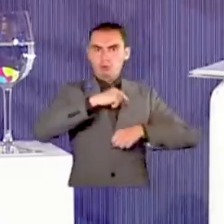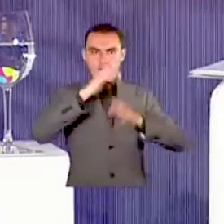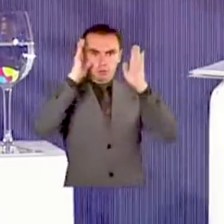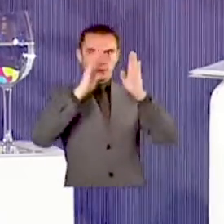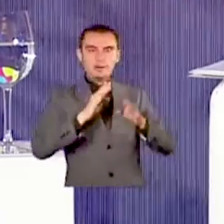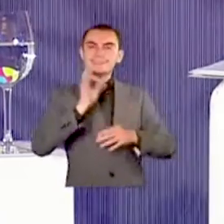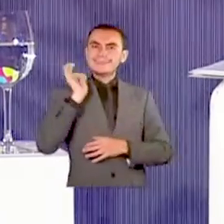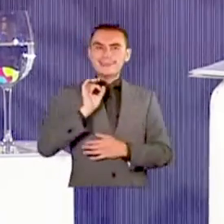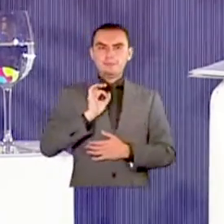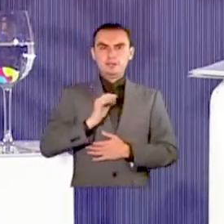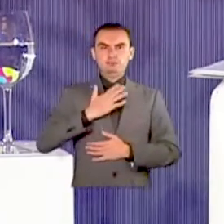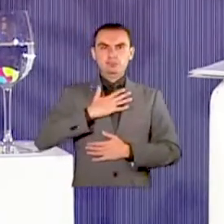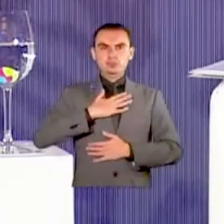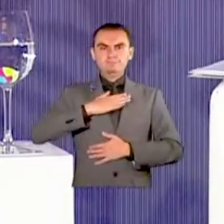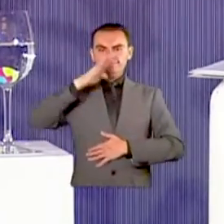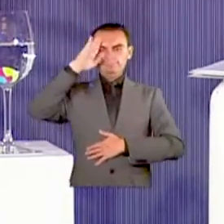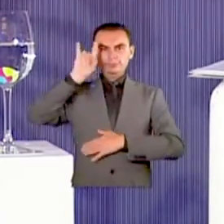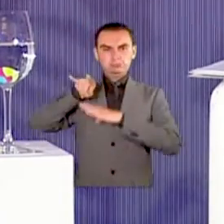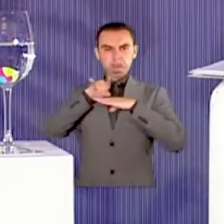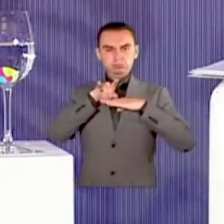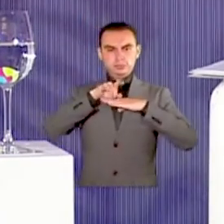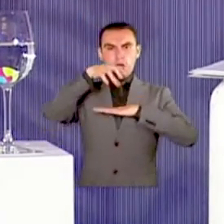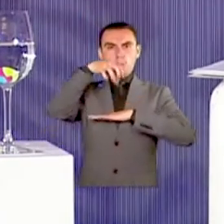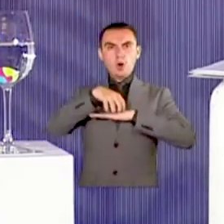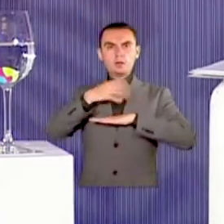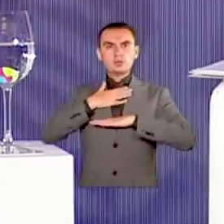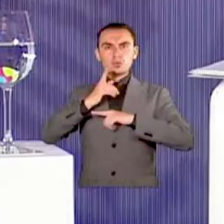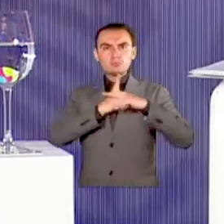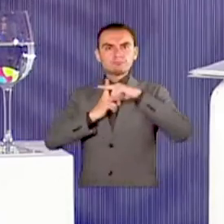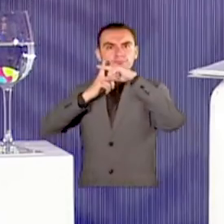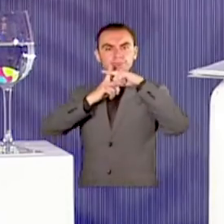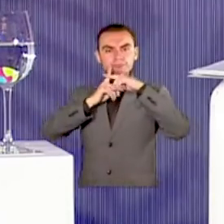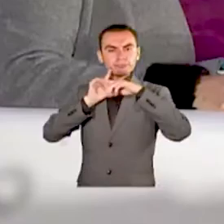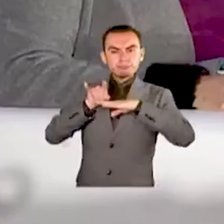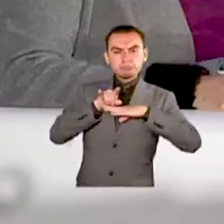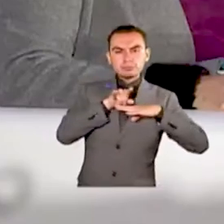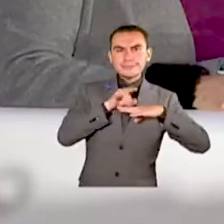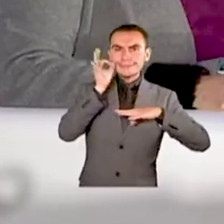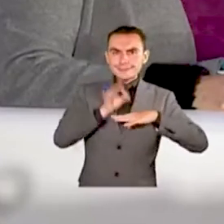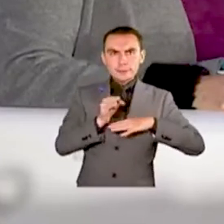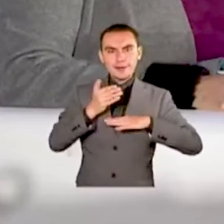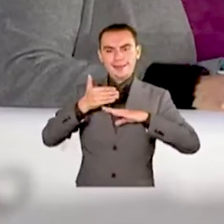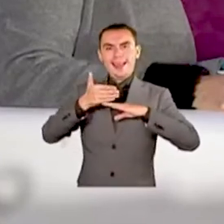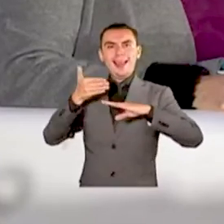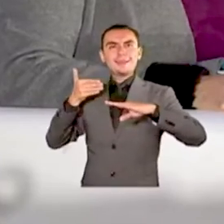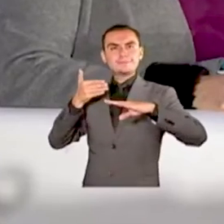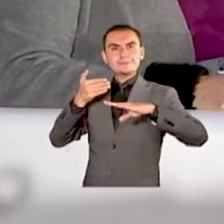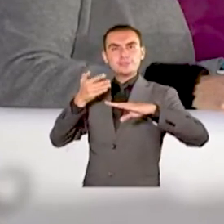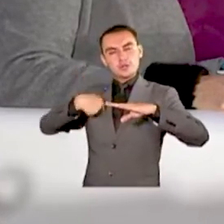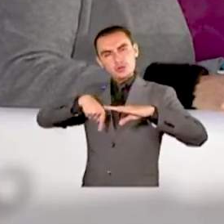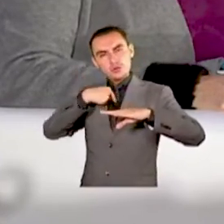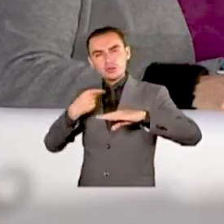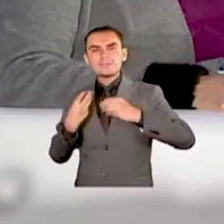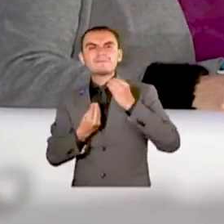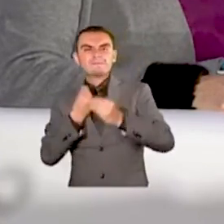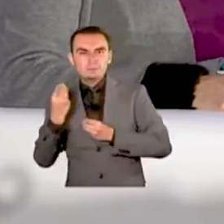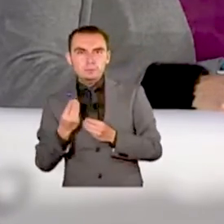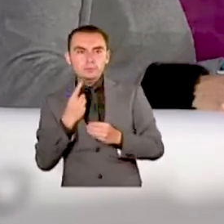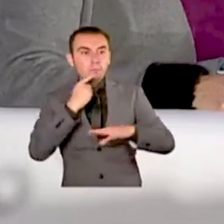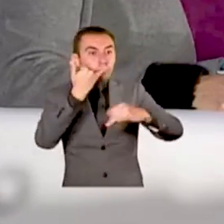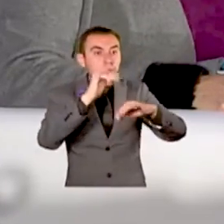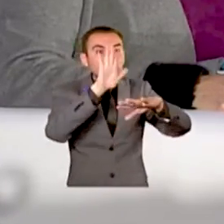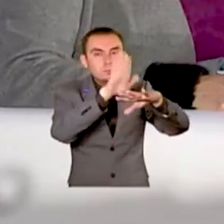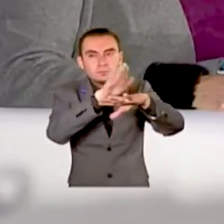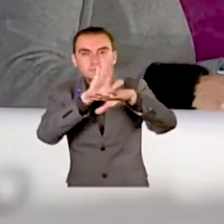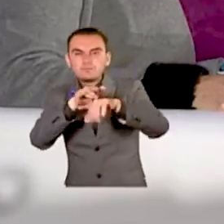de mando permanente que se maneja desde la procuraduría, en donde con anticipación se les avisa